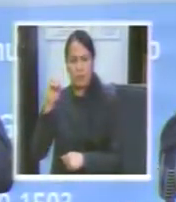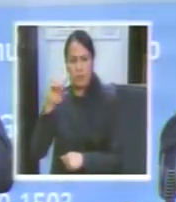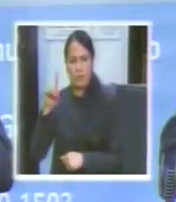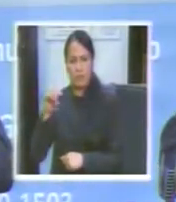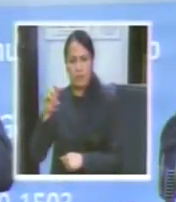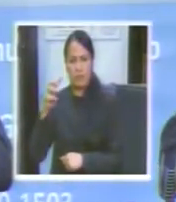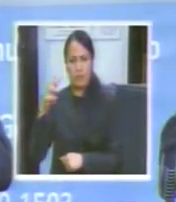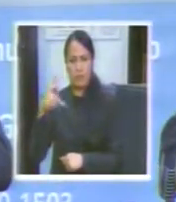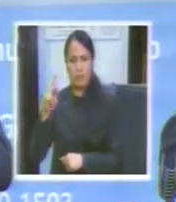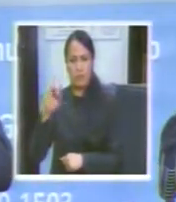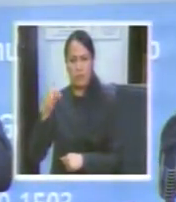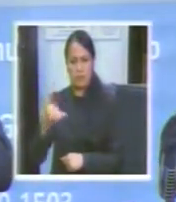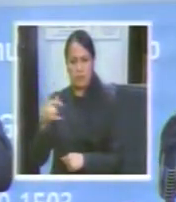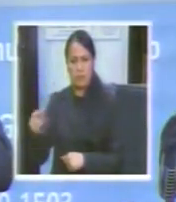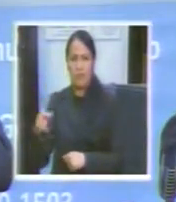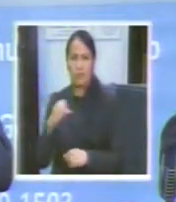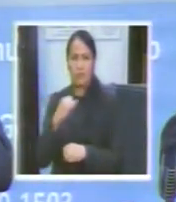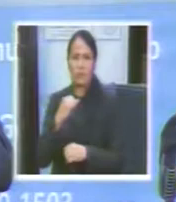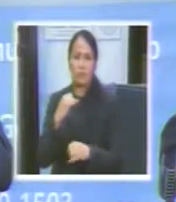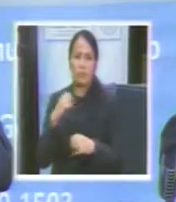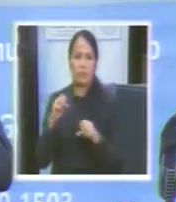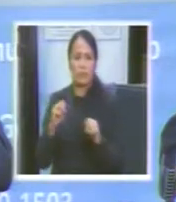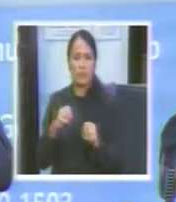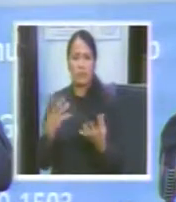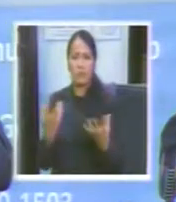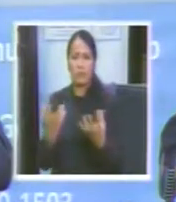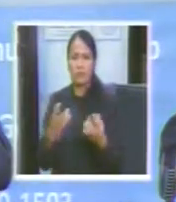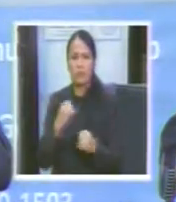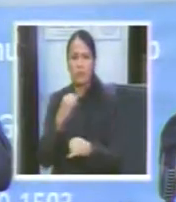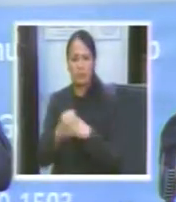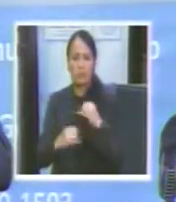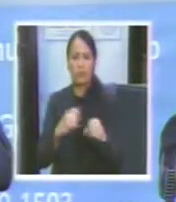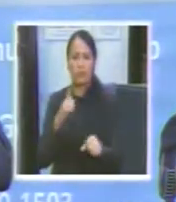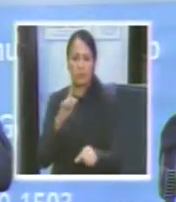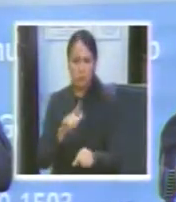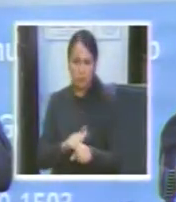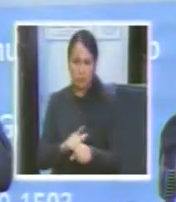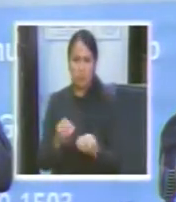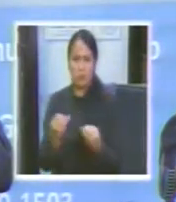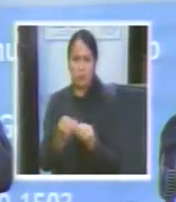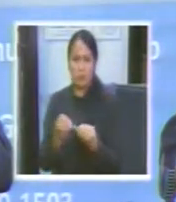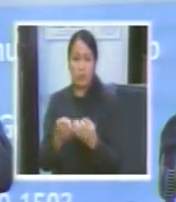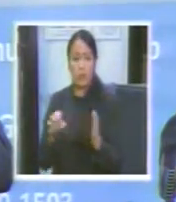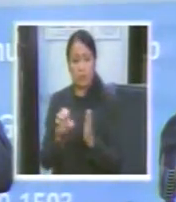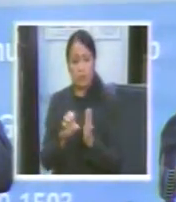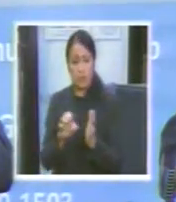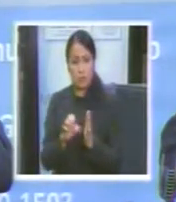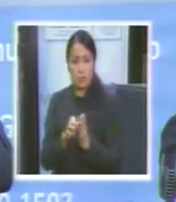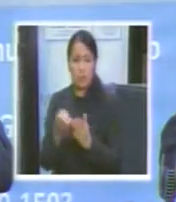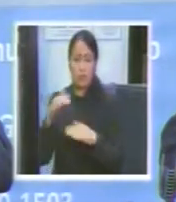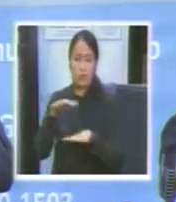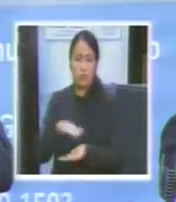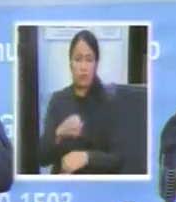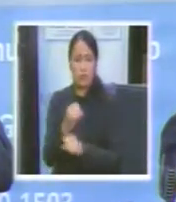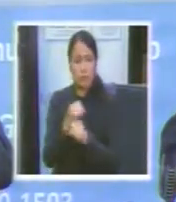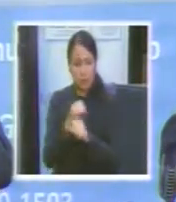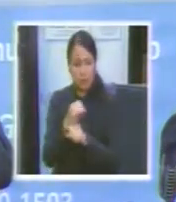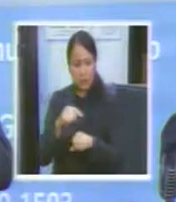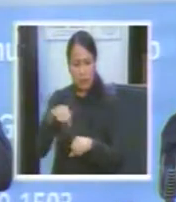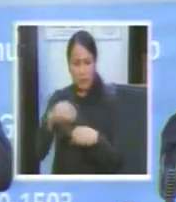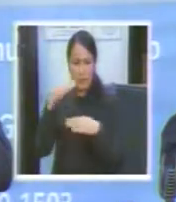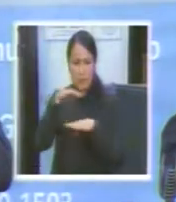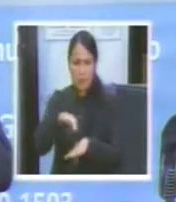Asuntos Internacionales. Como funcionario público, fungió, entre otros cargos, como economista en la Dirección de Investigación Económica del Banco de